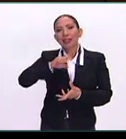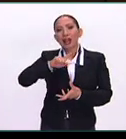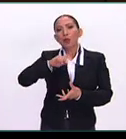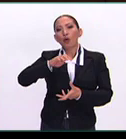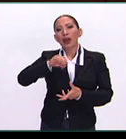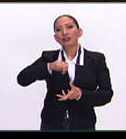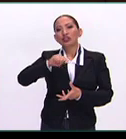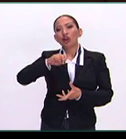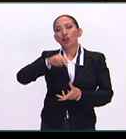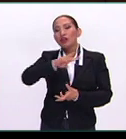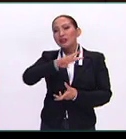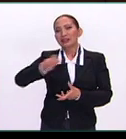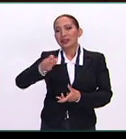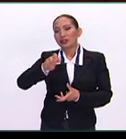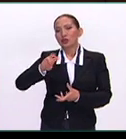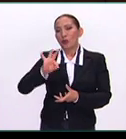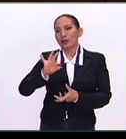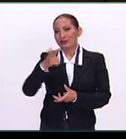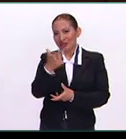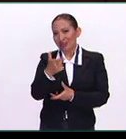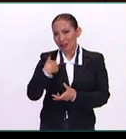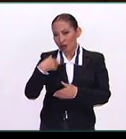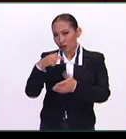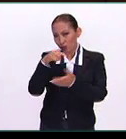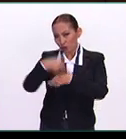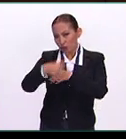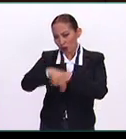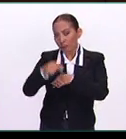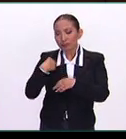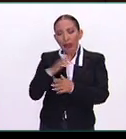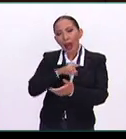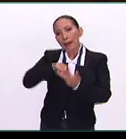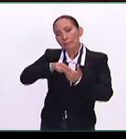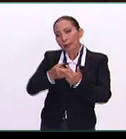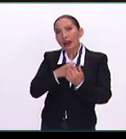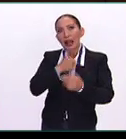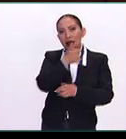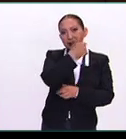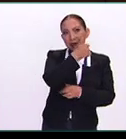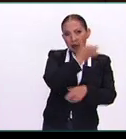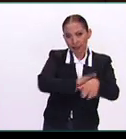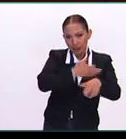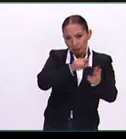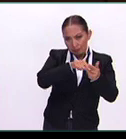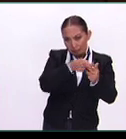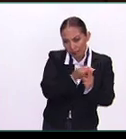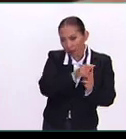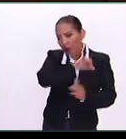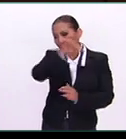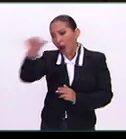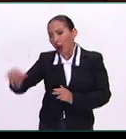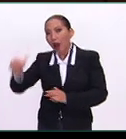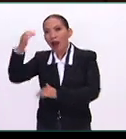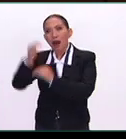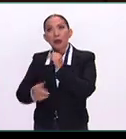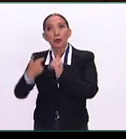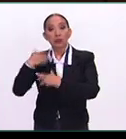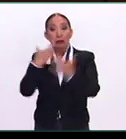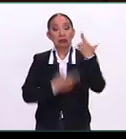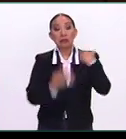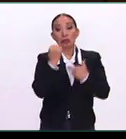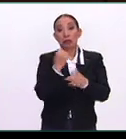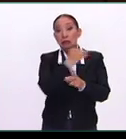Tono 347. Empezábamos a trabajar a las 6 de la tarde y regresaba yo a